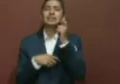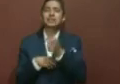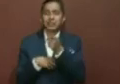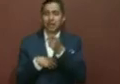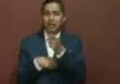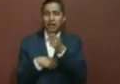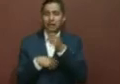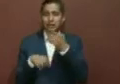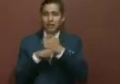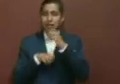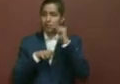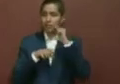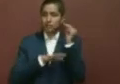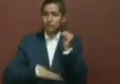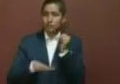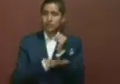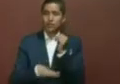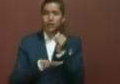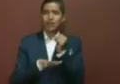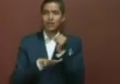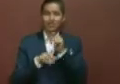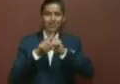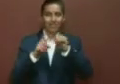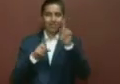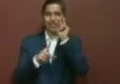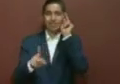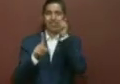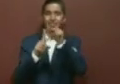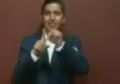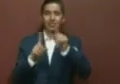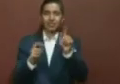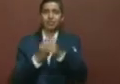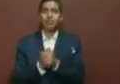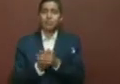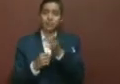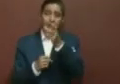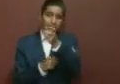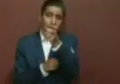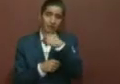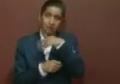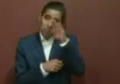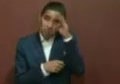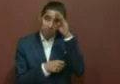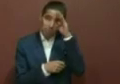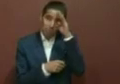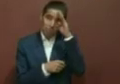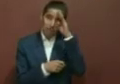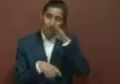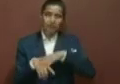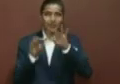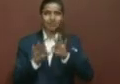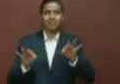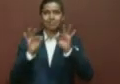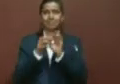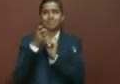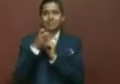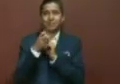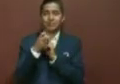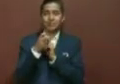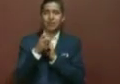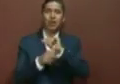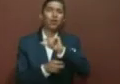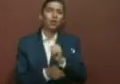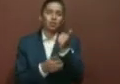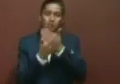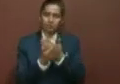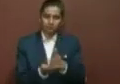querido Estado en una dimensión distinta. Ese sería para mí el reto mayor. Y el otro que